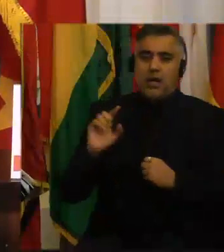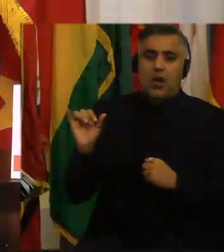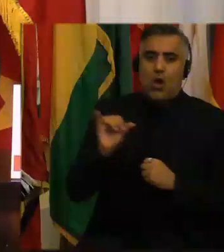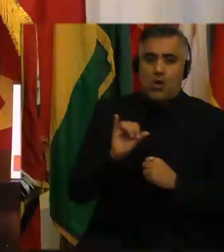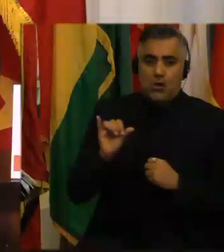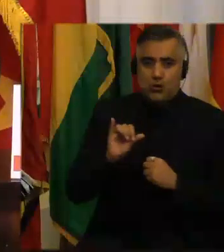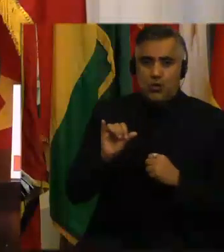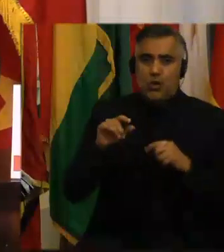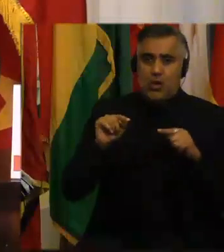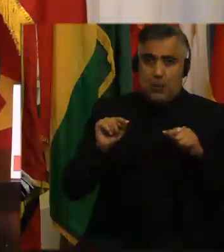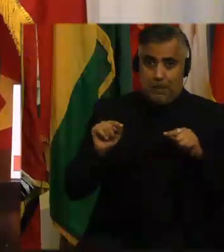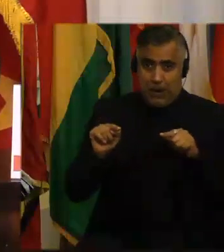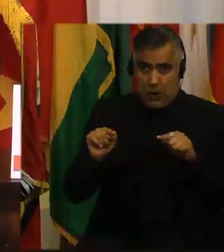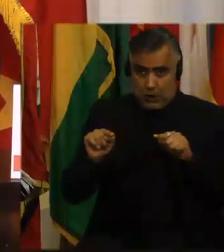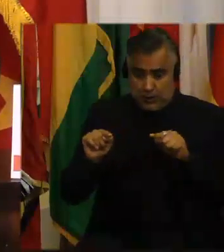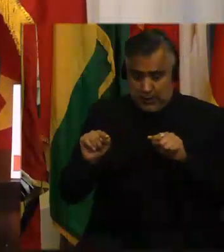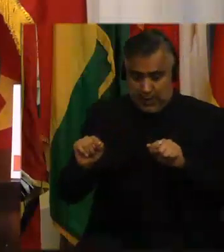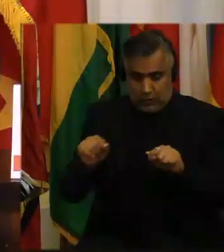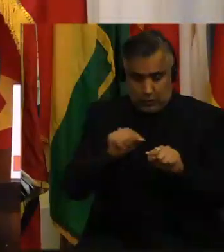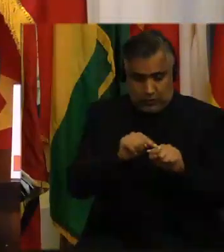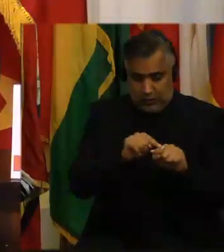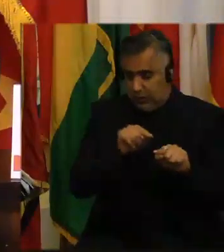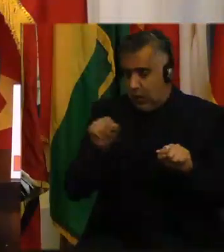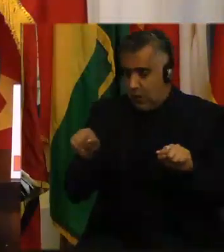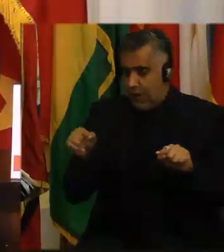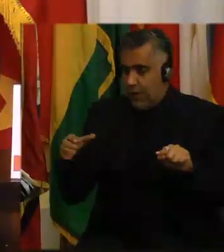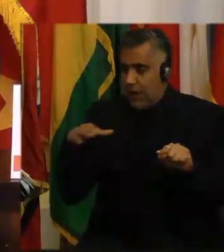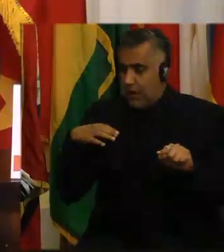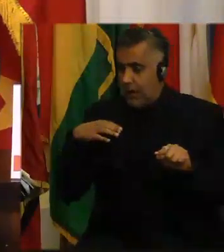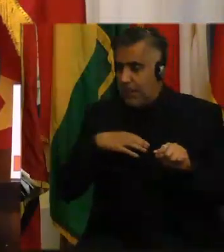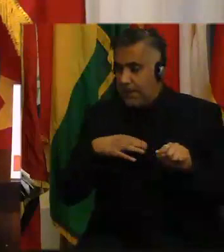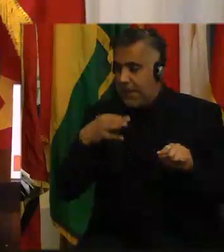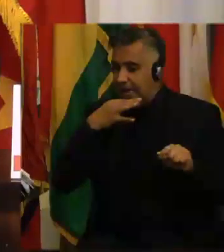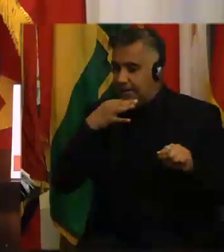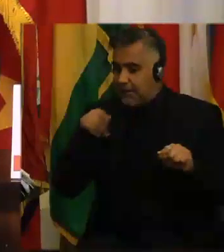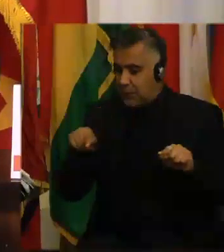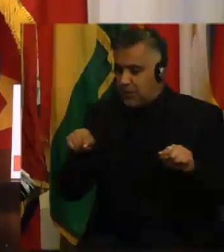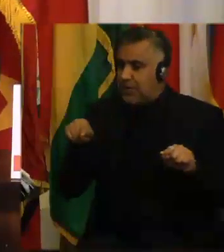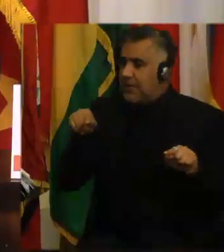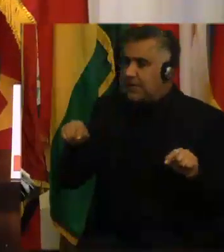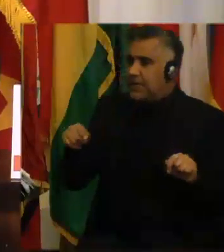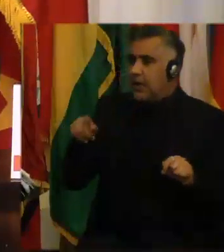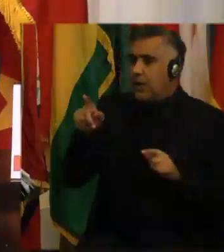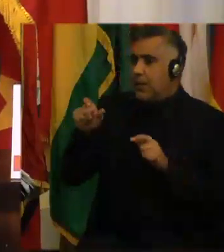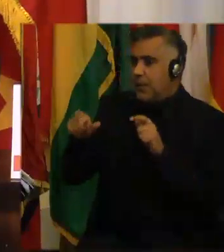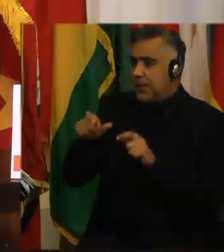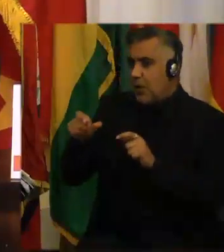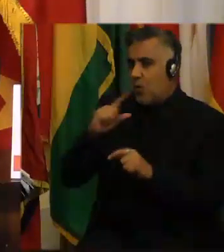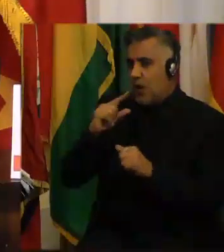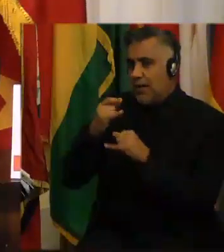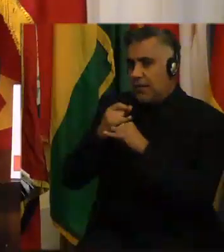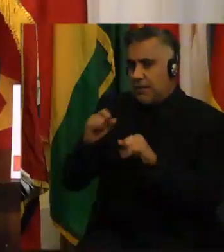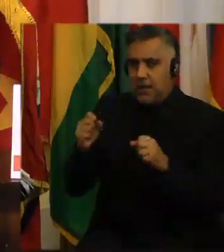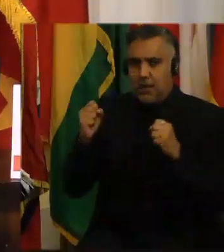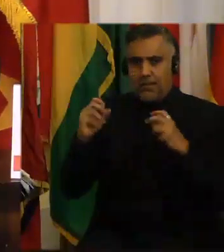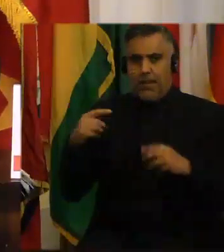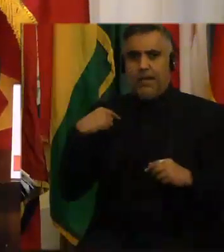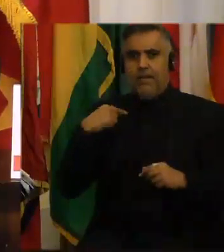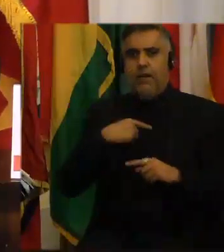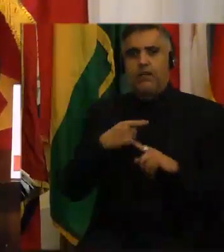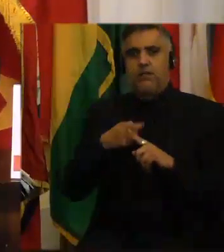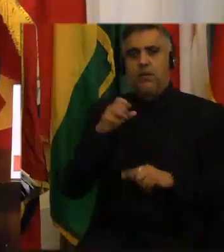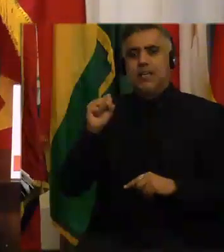se establece un comité de expertas. Las expertas somos personas independientes, muchas de la sociedad civil,